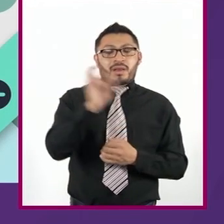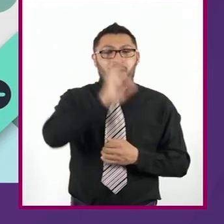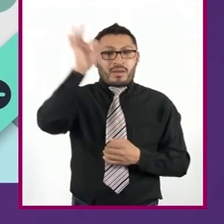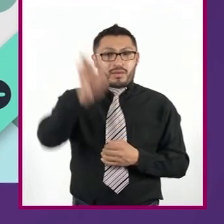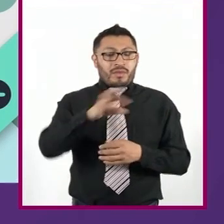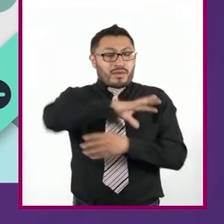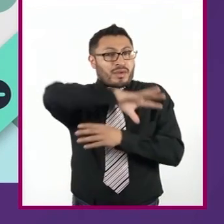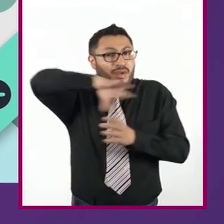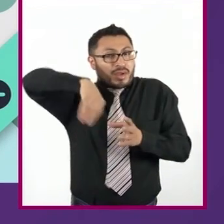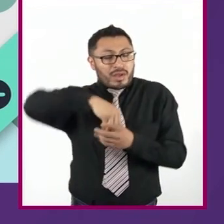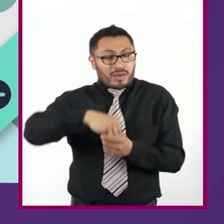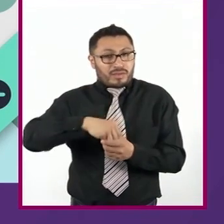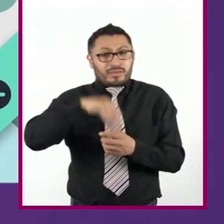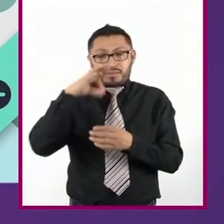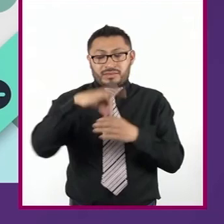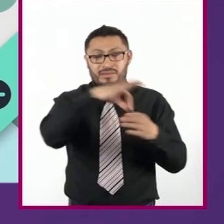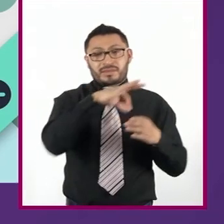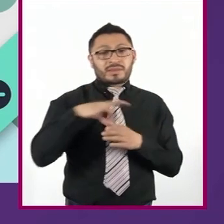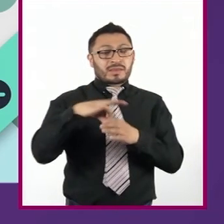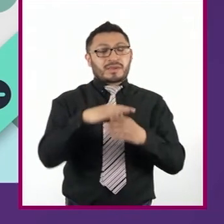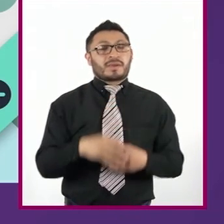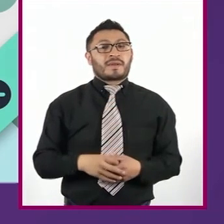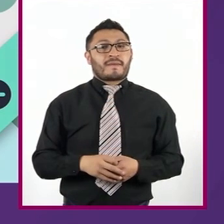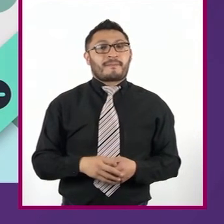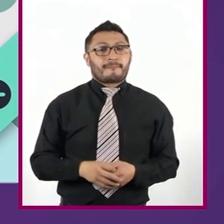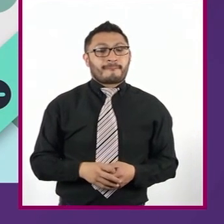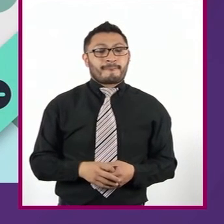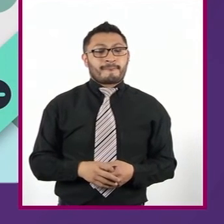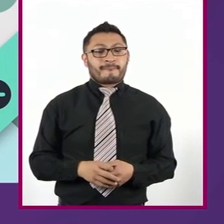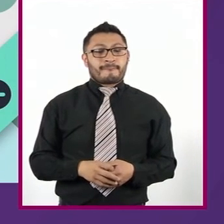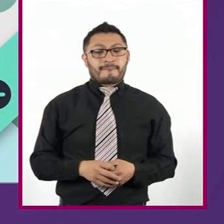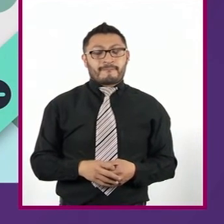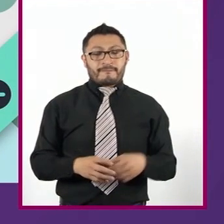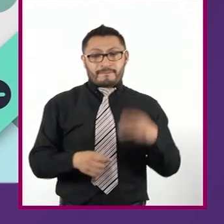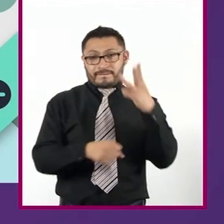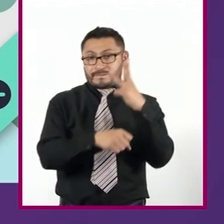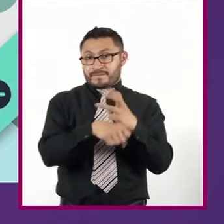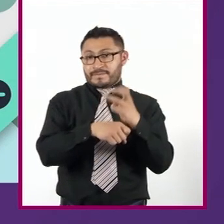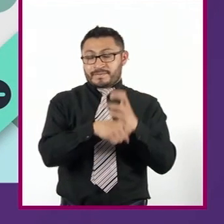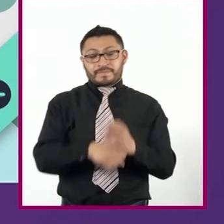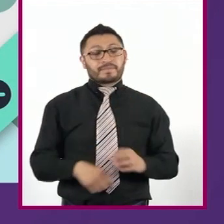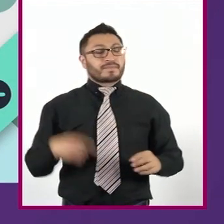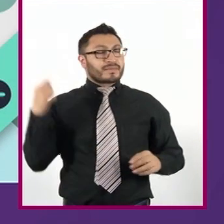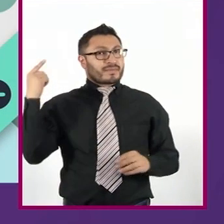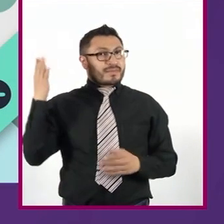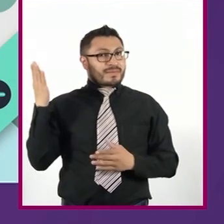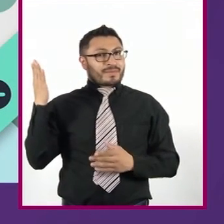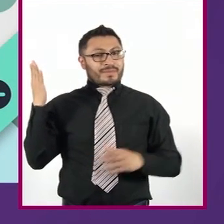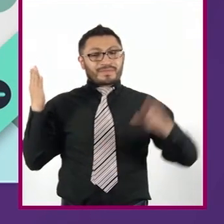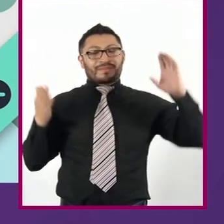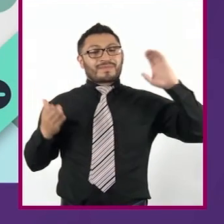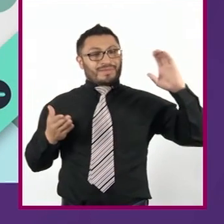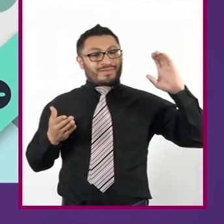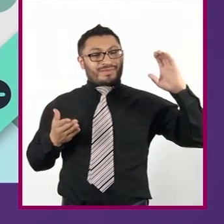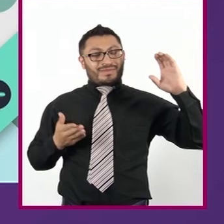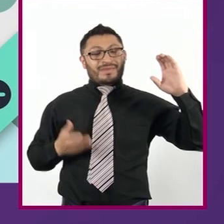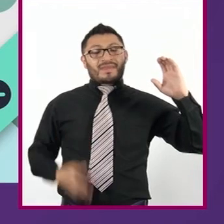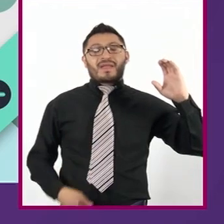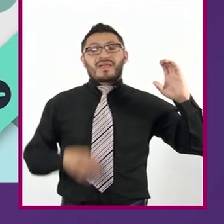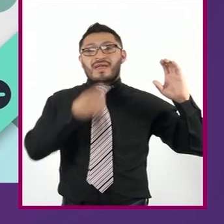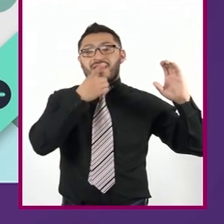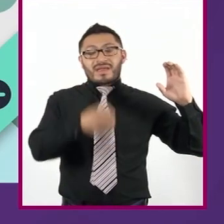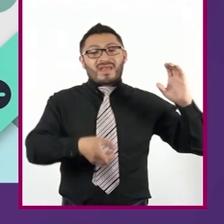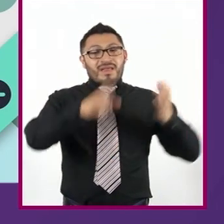20% del total de votos de la población votante. El tercer dato nos dice que la adquisición de nuevos